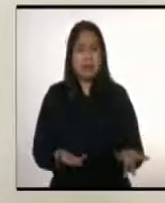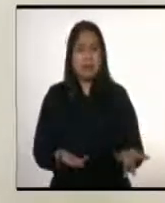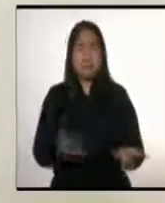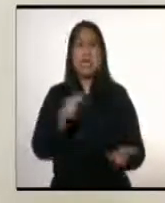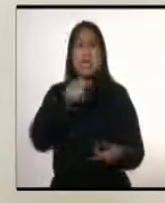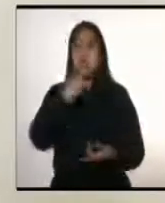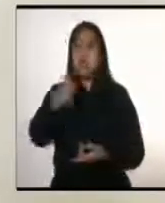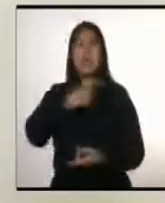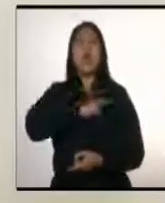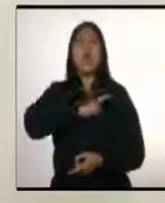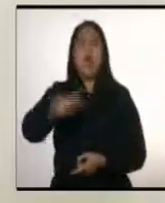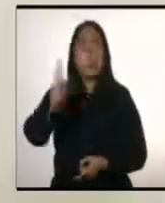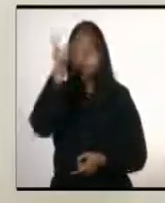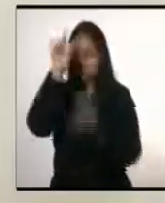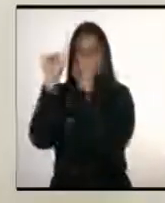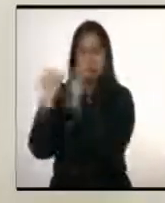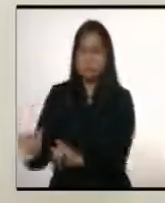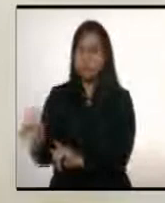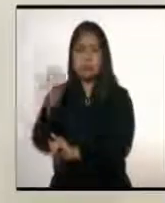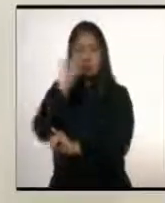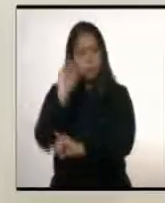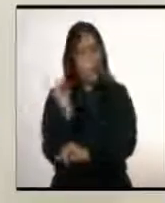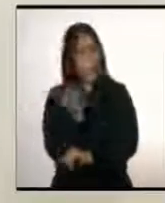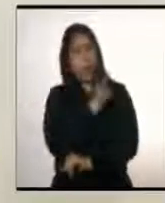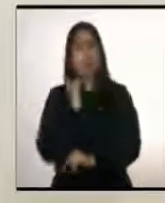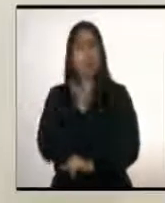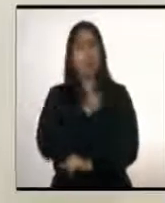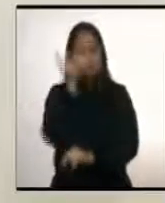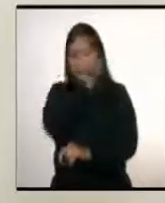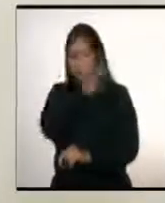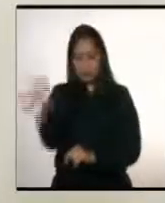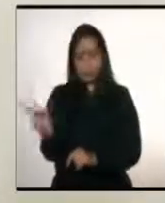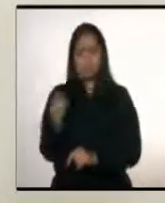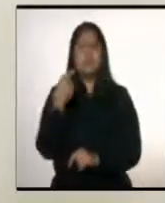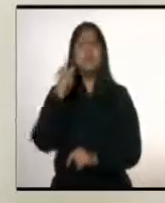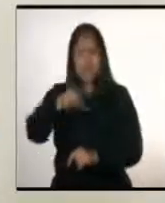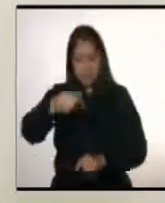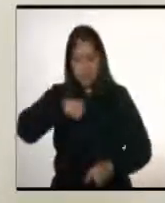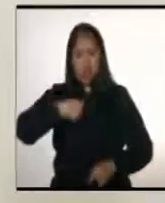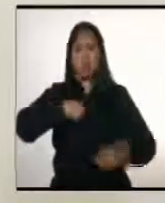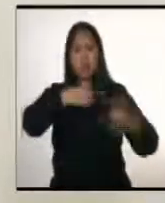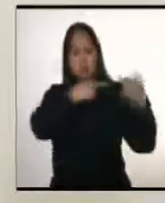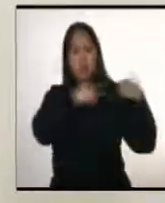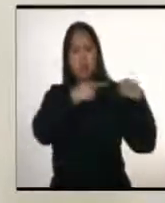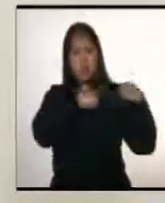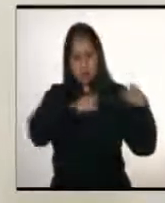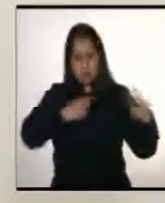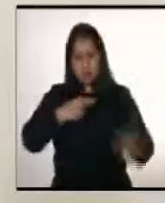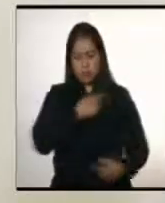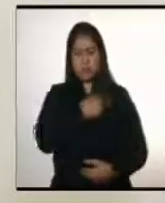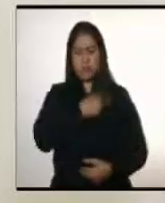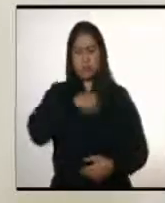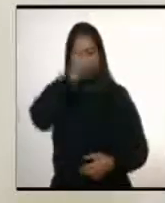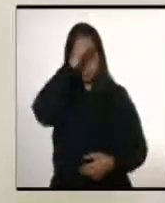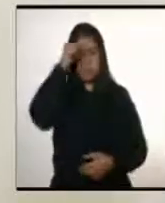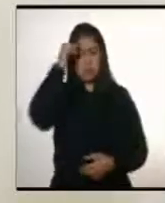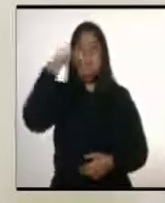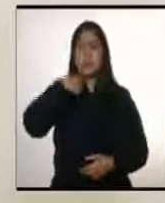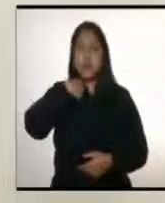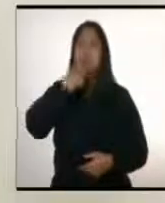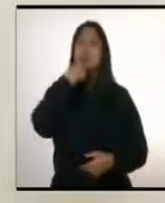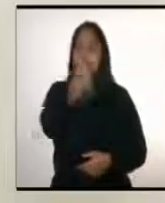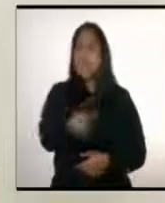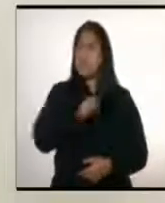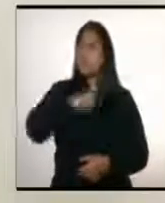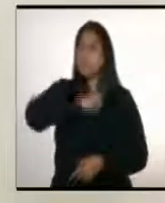fuera, que no abandonara su puesto. Y sí, me hago responsable, yo, Alejandro Yamatei, presidente, de haber girado